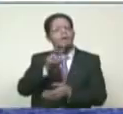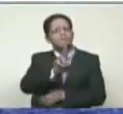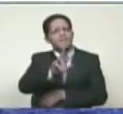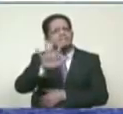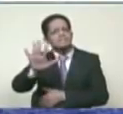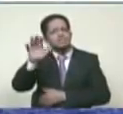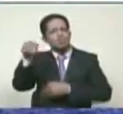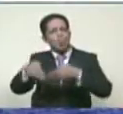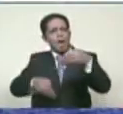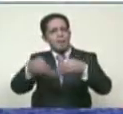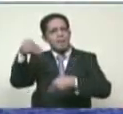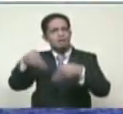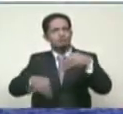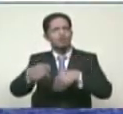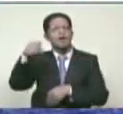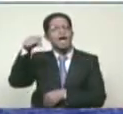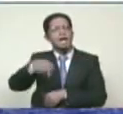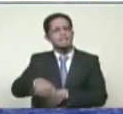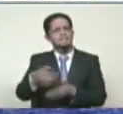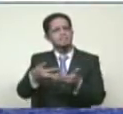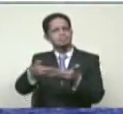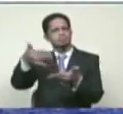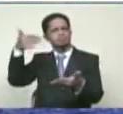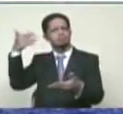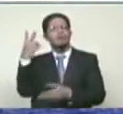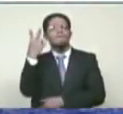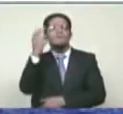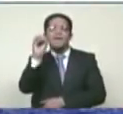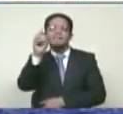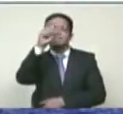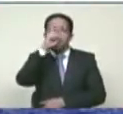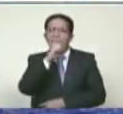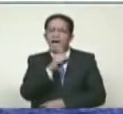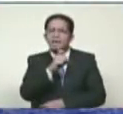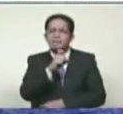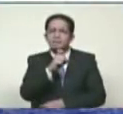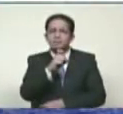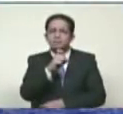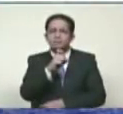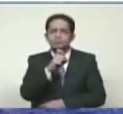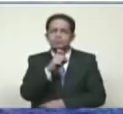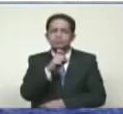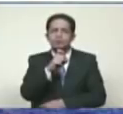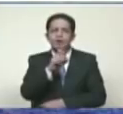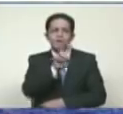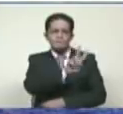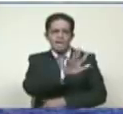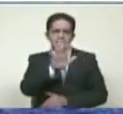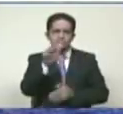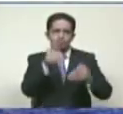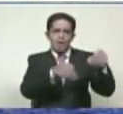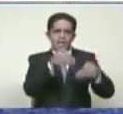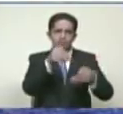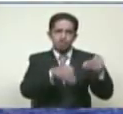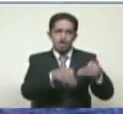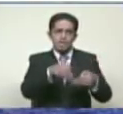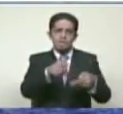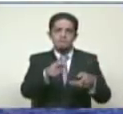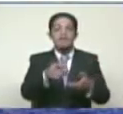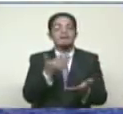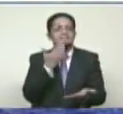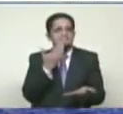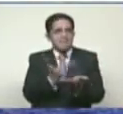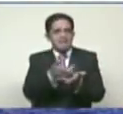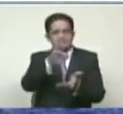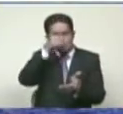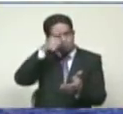que hemos tenido en estos 20 años, hemos ganado gracias a esa fuerza del